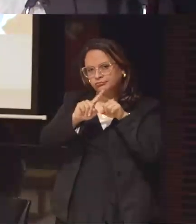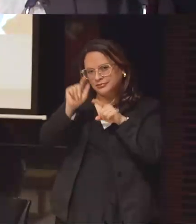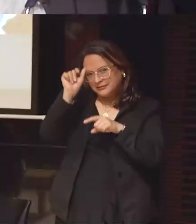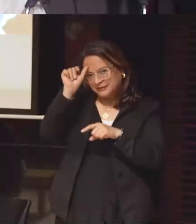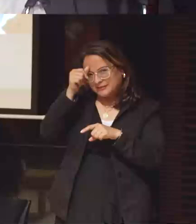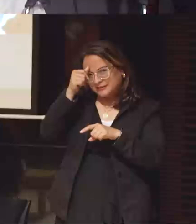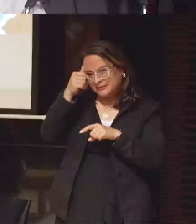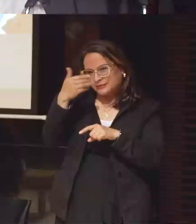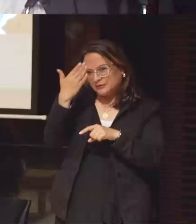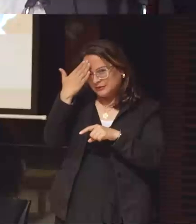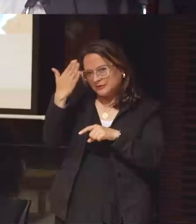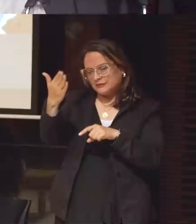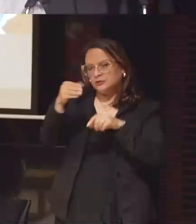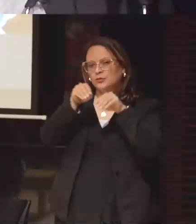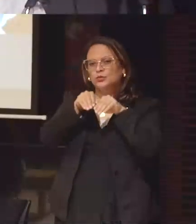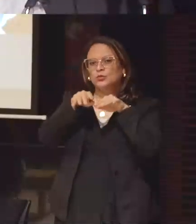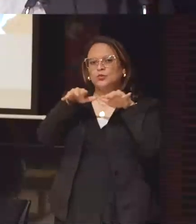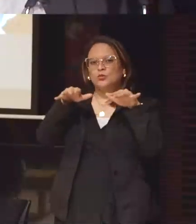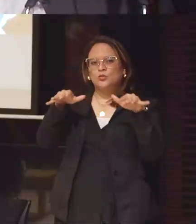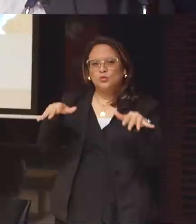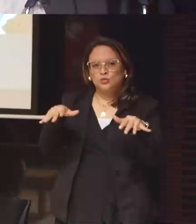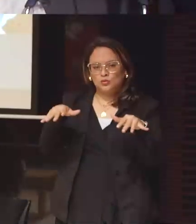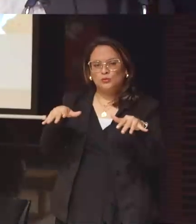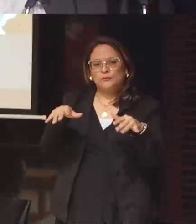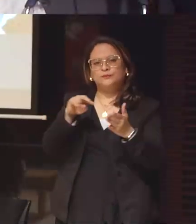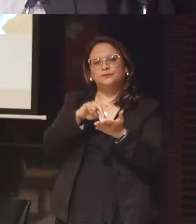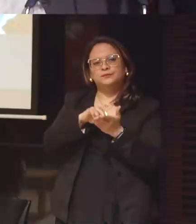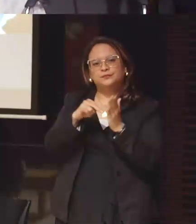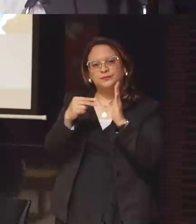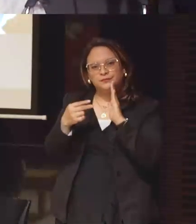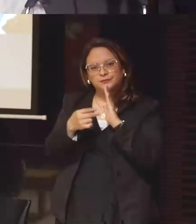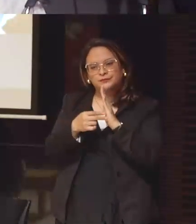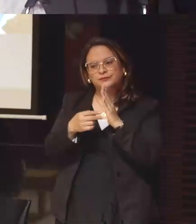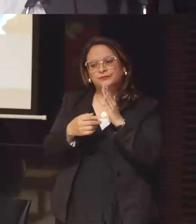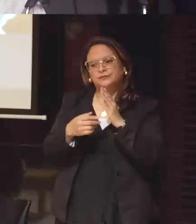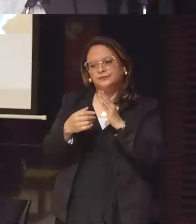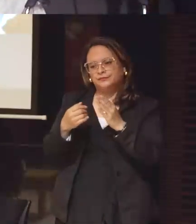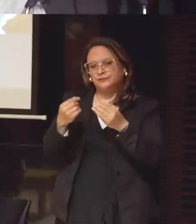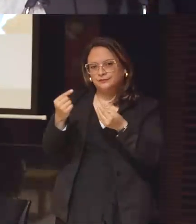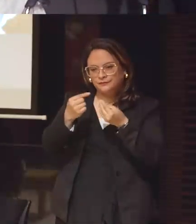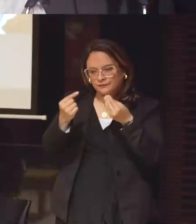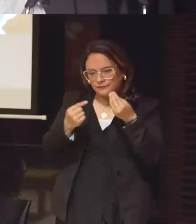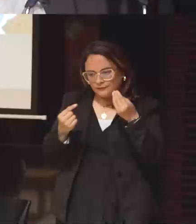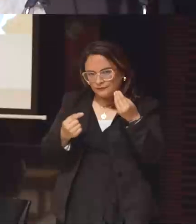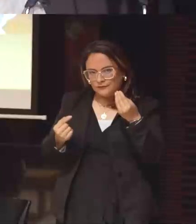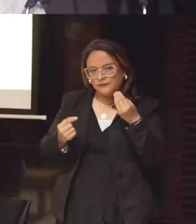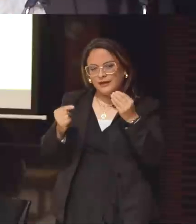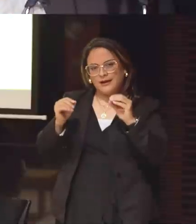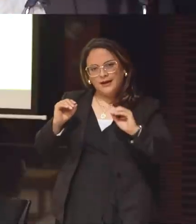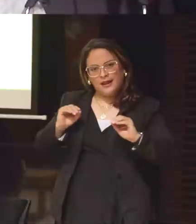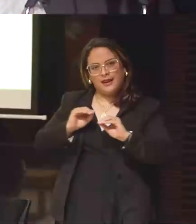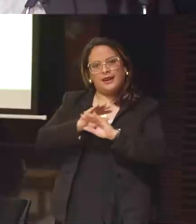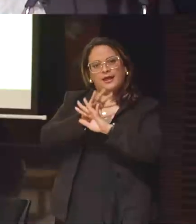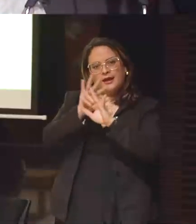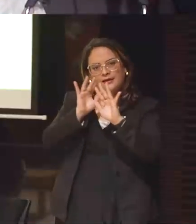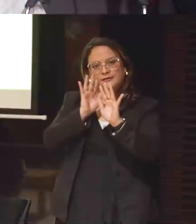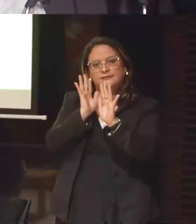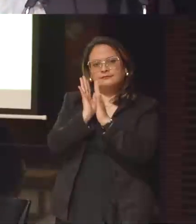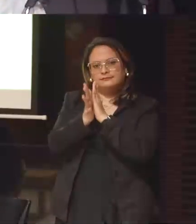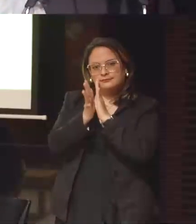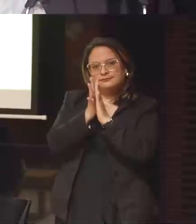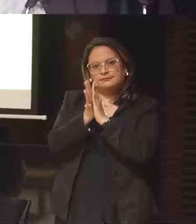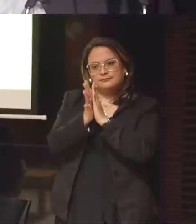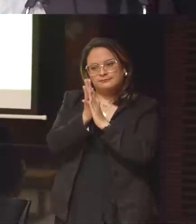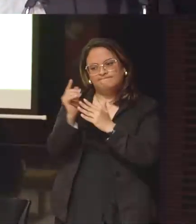lo público. El mundo de lo público hay un diseño que tiene que ser súper claro, que tiene que tener todo